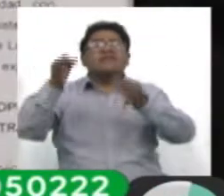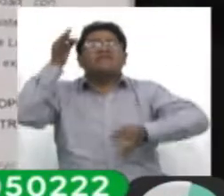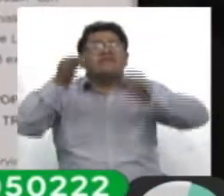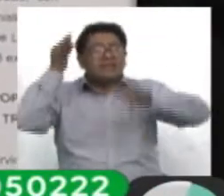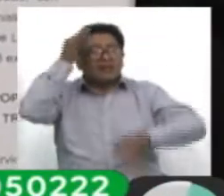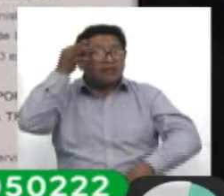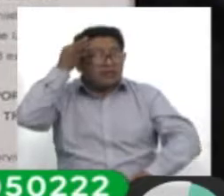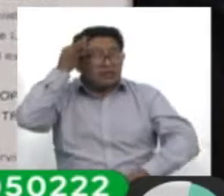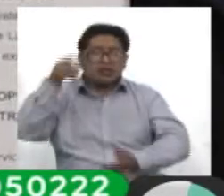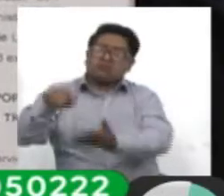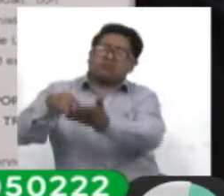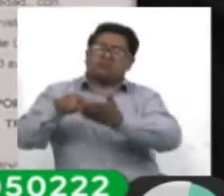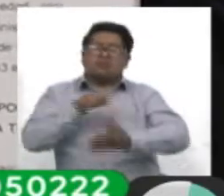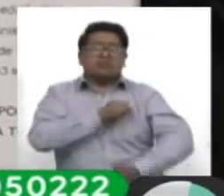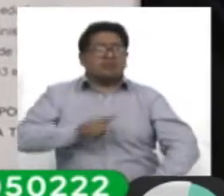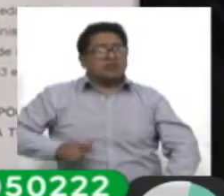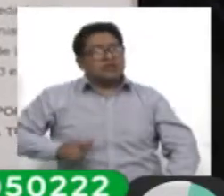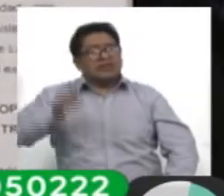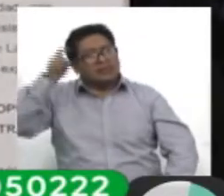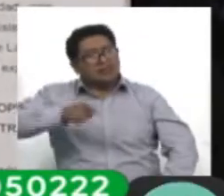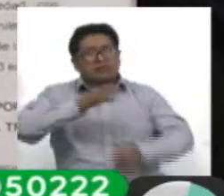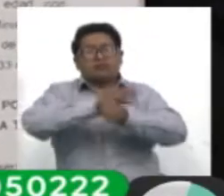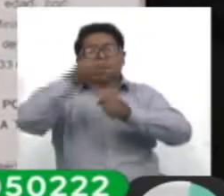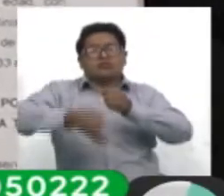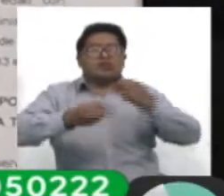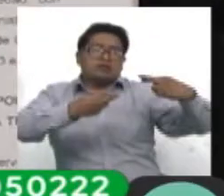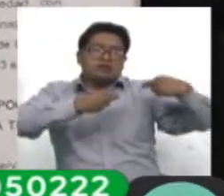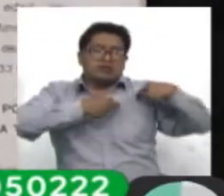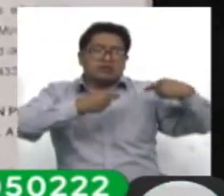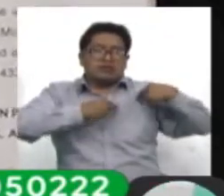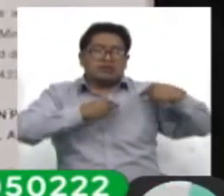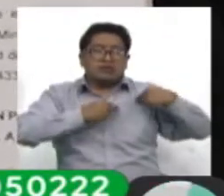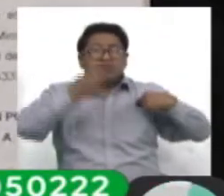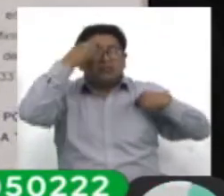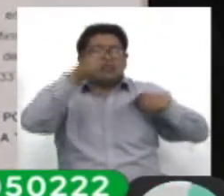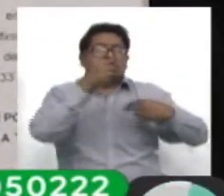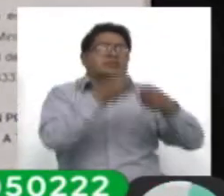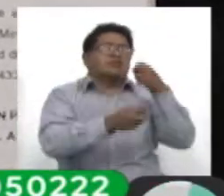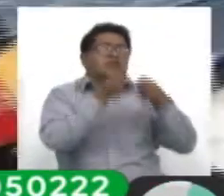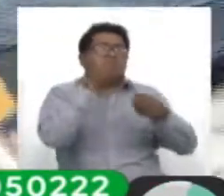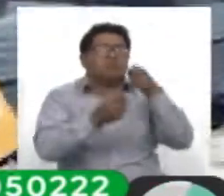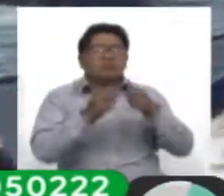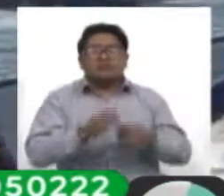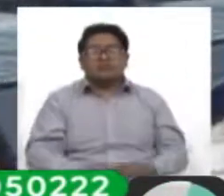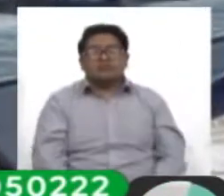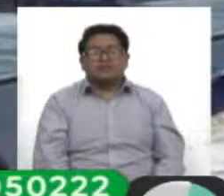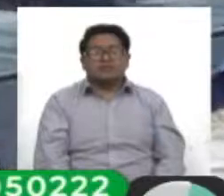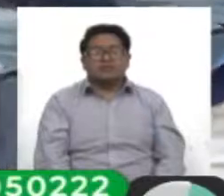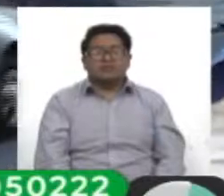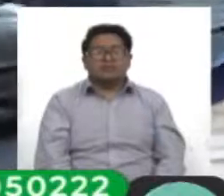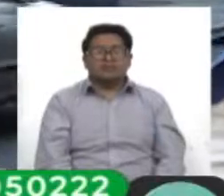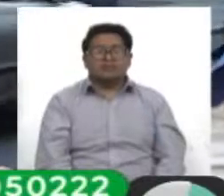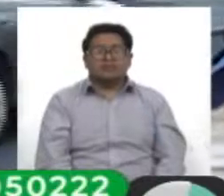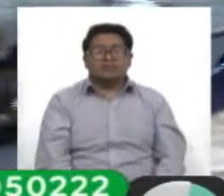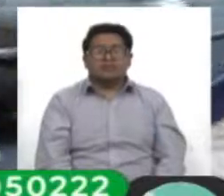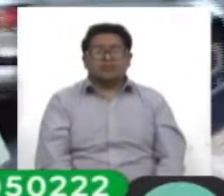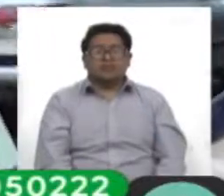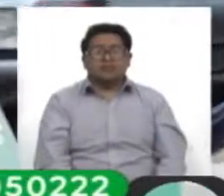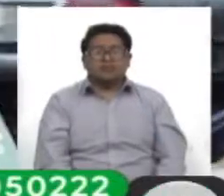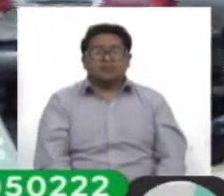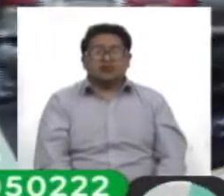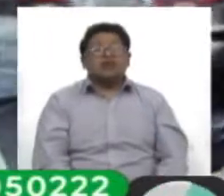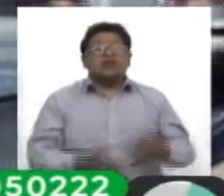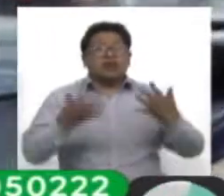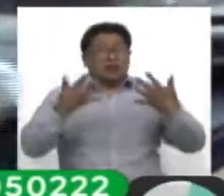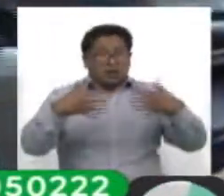exigir al alcalde paceño cumpla con sus obligaciones ante el problema ambiental que vivió La Paz. Hemos presentado un